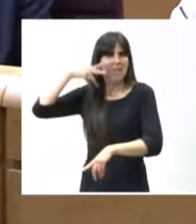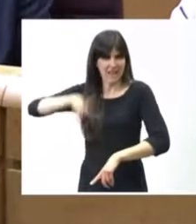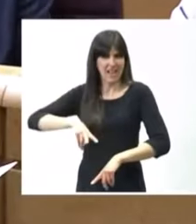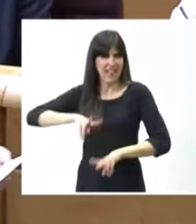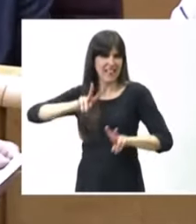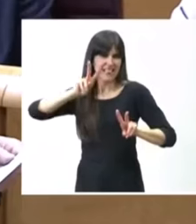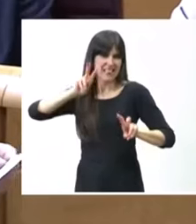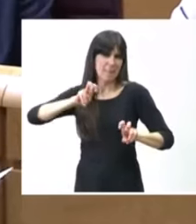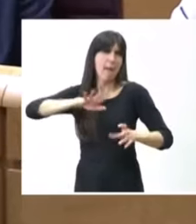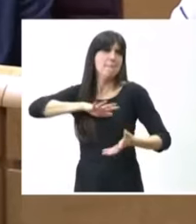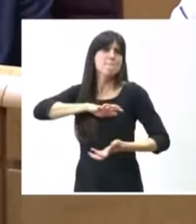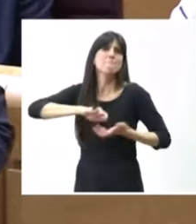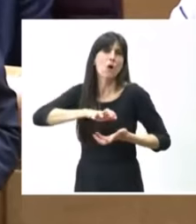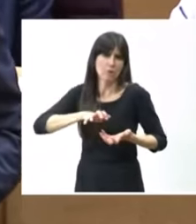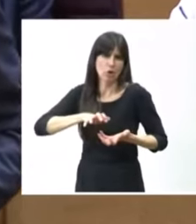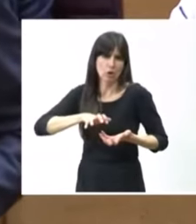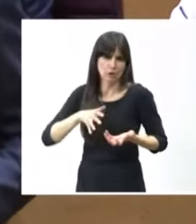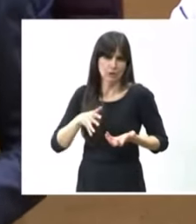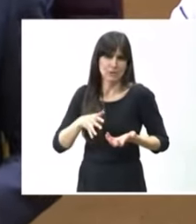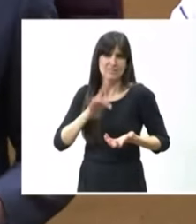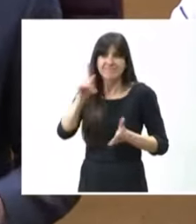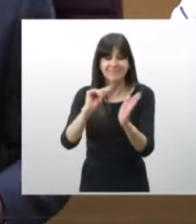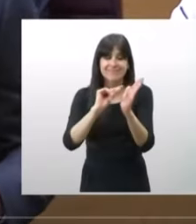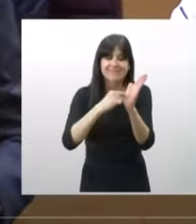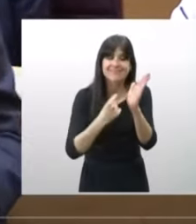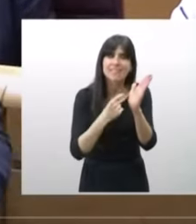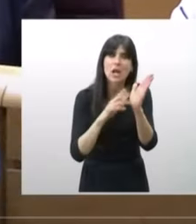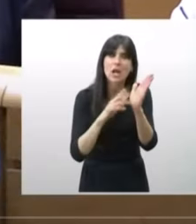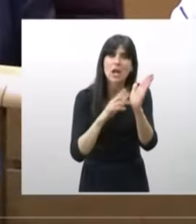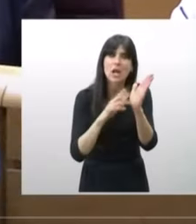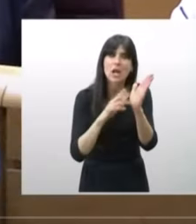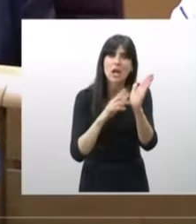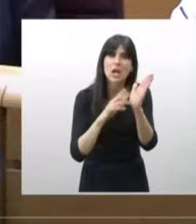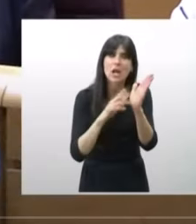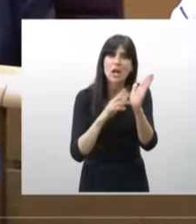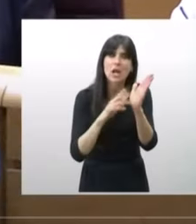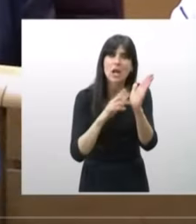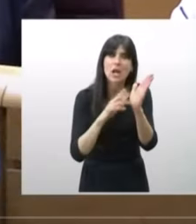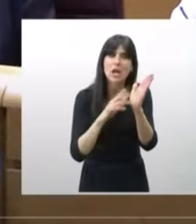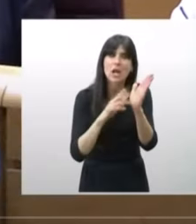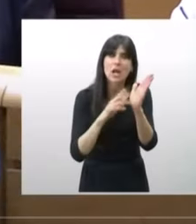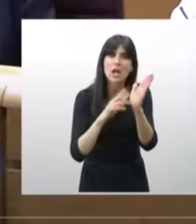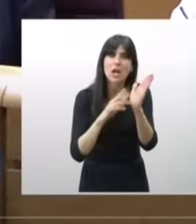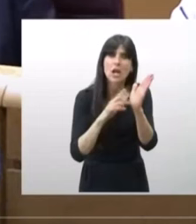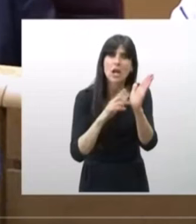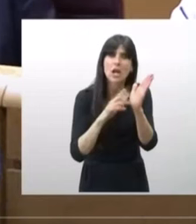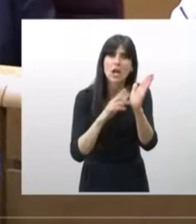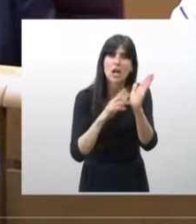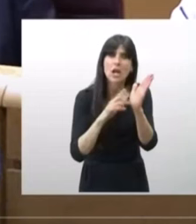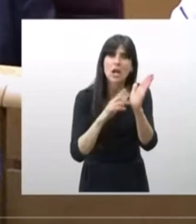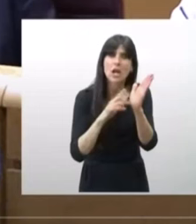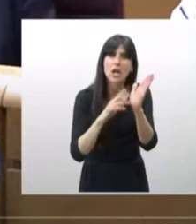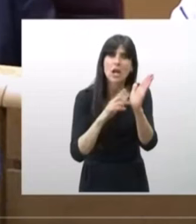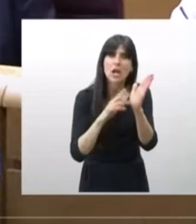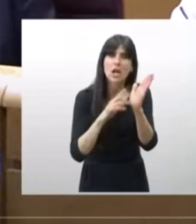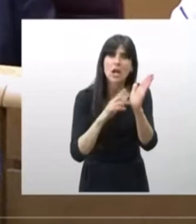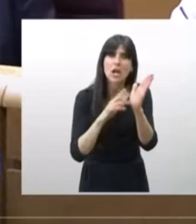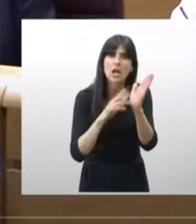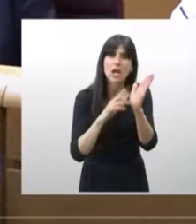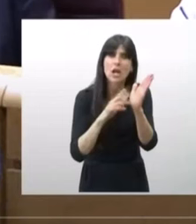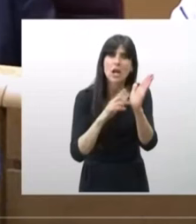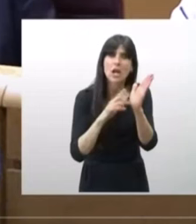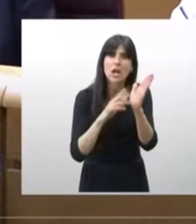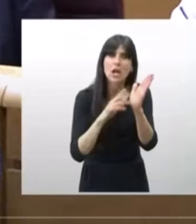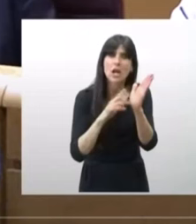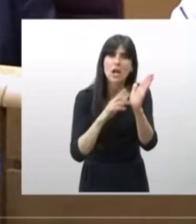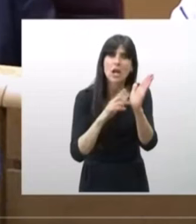en temas polémicos. Le acompañaban en la rúbrica de ese documento... Bueno, aquí porque es interesante lo que dice Óscar Puente, que en el fondo da igual el